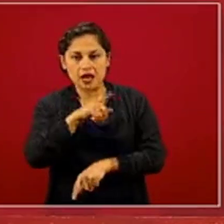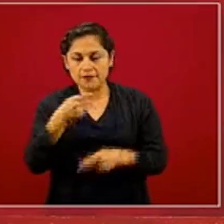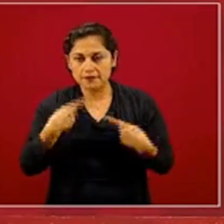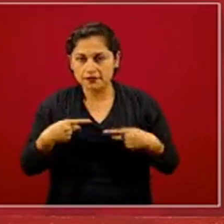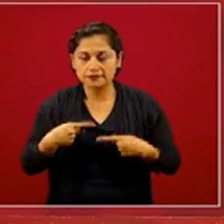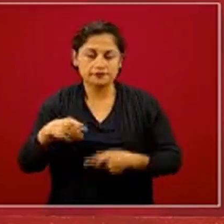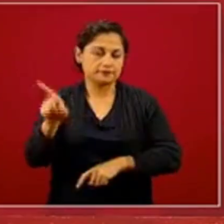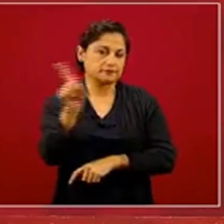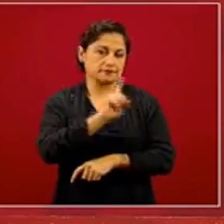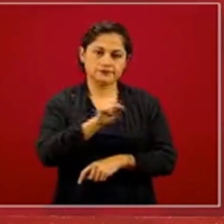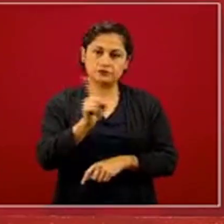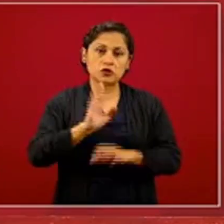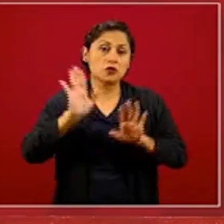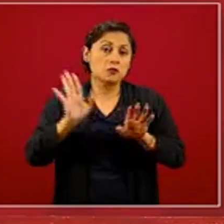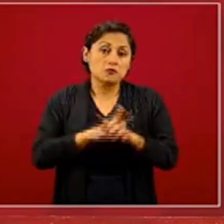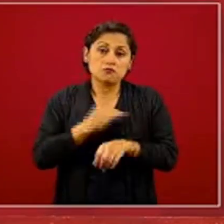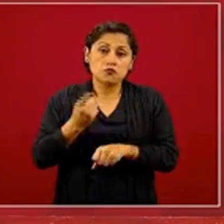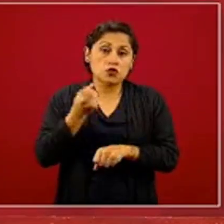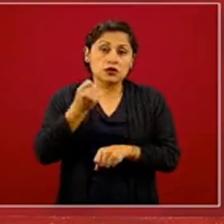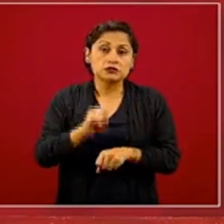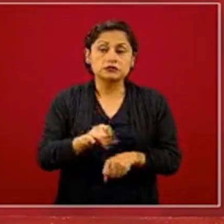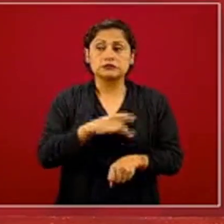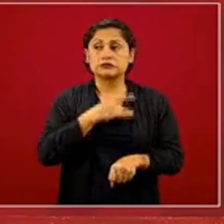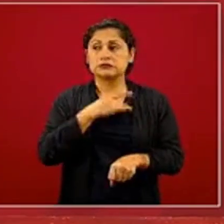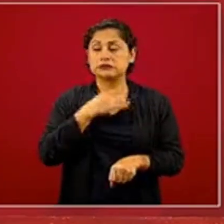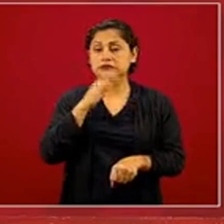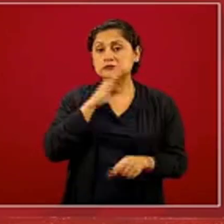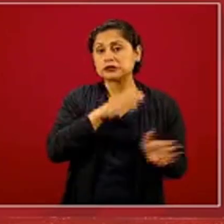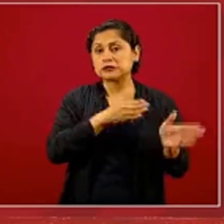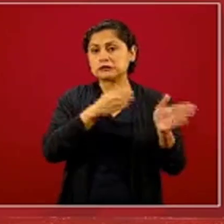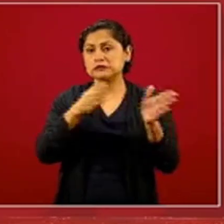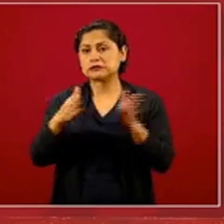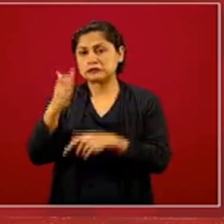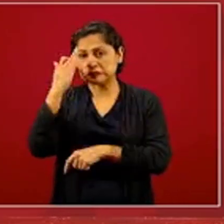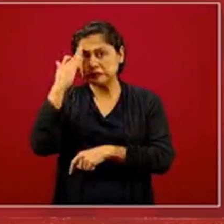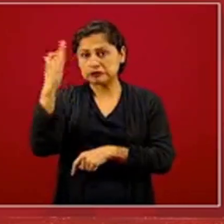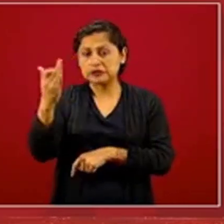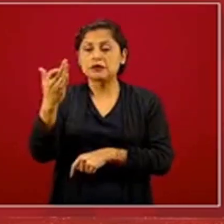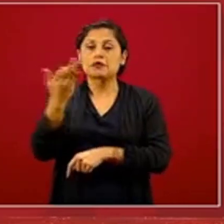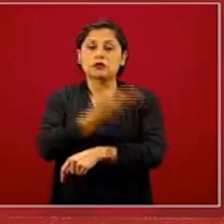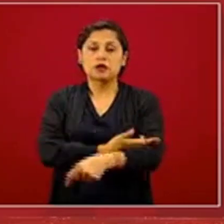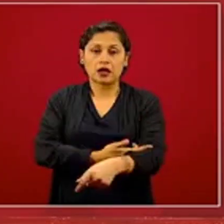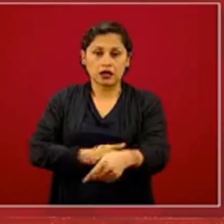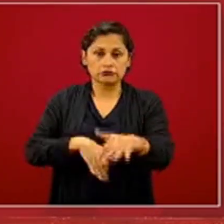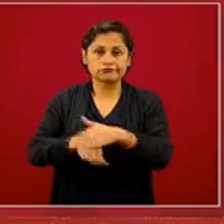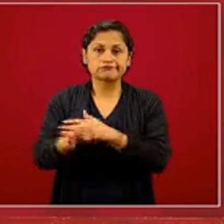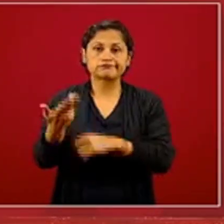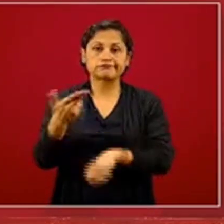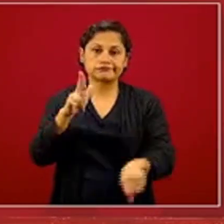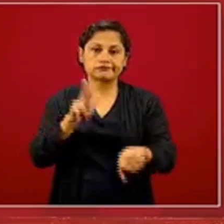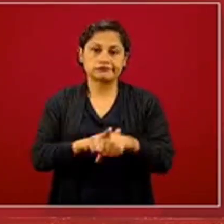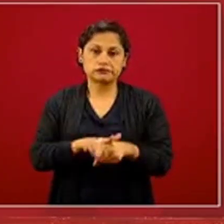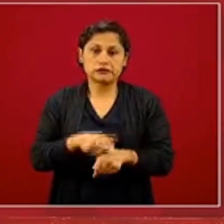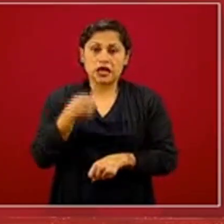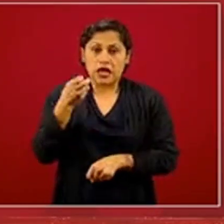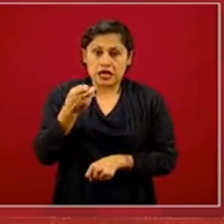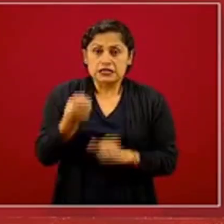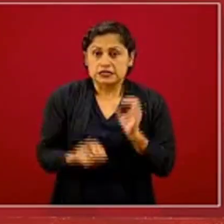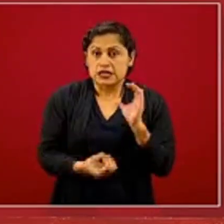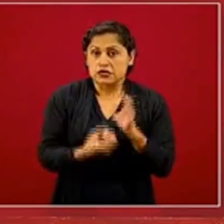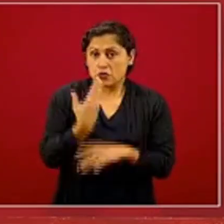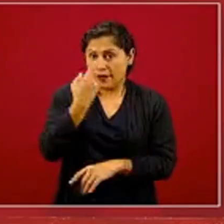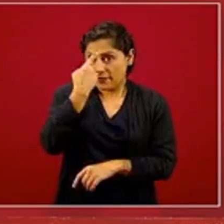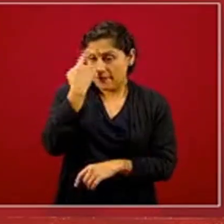pasado demasiado tiempo. Y este fenómeno, con esto concluyo, no es exclusivo de COVID ni es nuevo para COVID. En